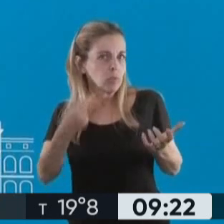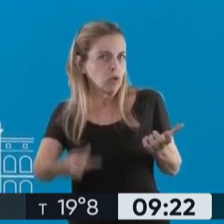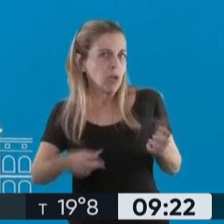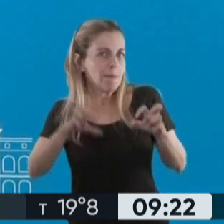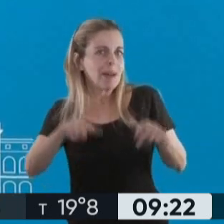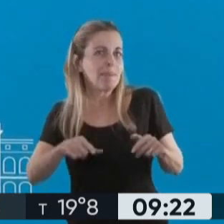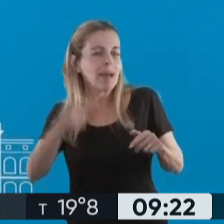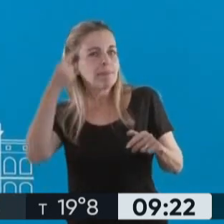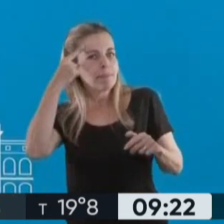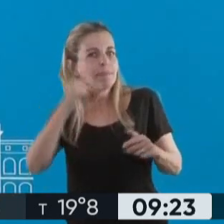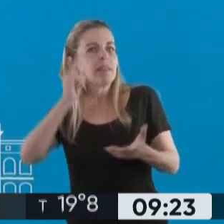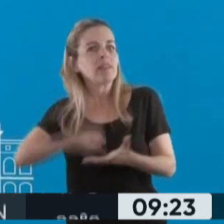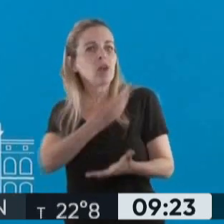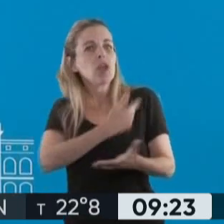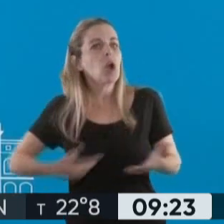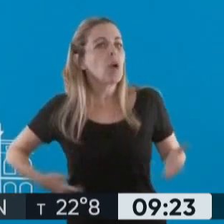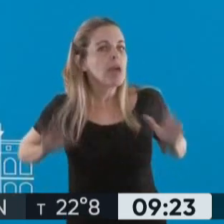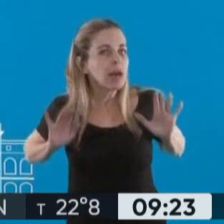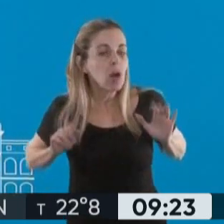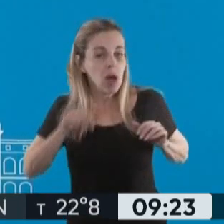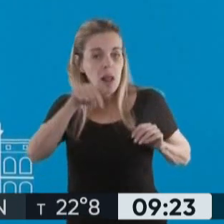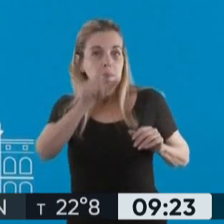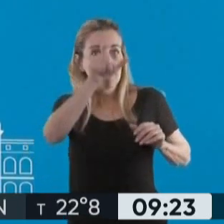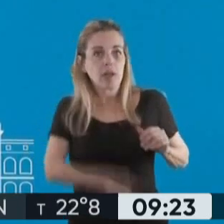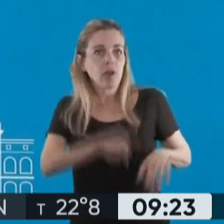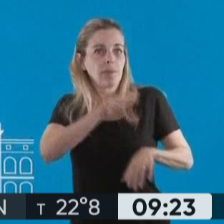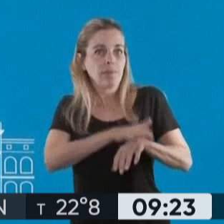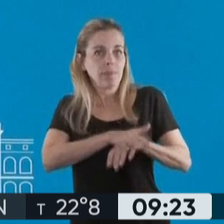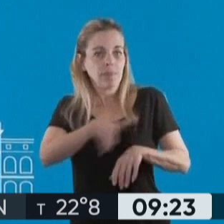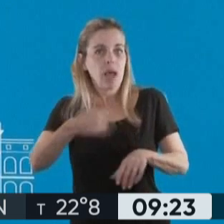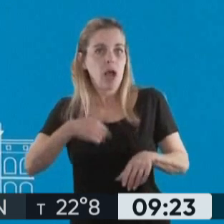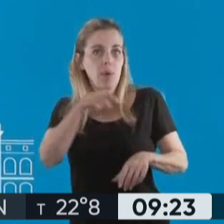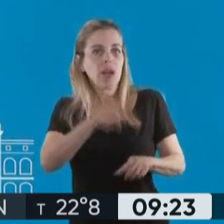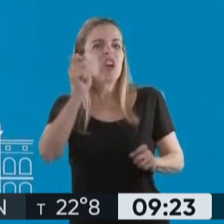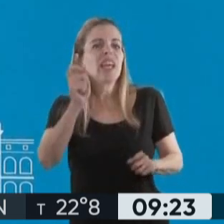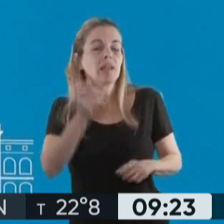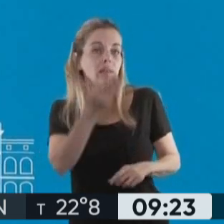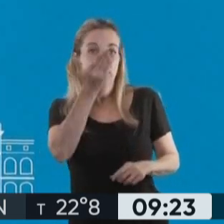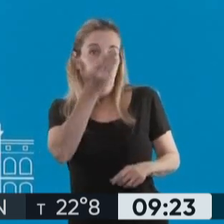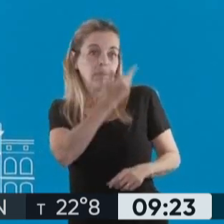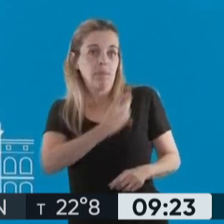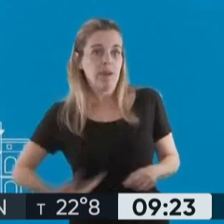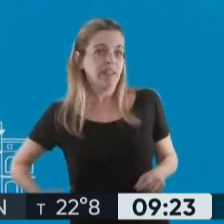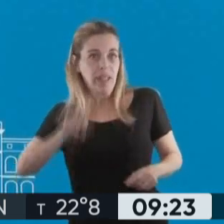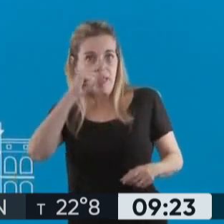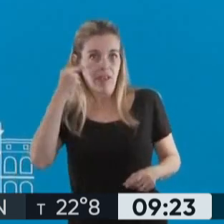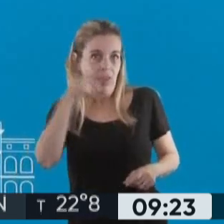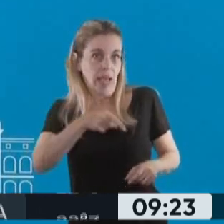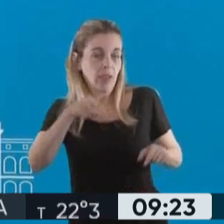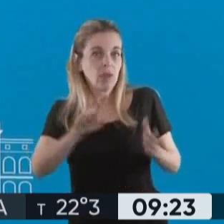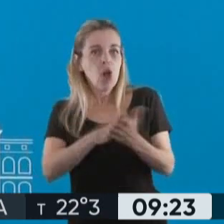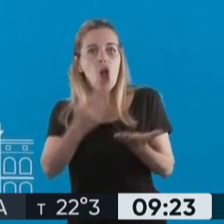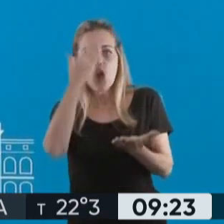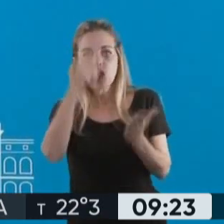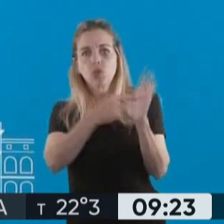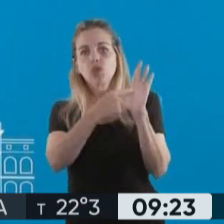de gobierno, el que gobierna es en la Argentina, el que lleva adelante el gobierno es el presidente de la Nación, eso es lo que dice nuestra Constitución,